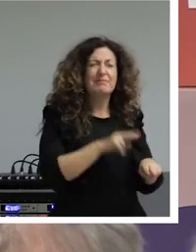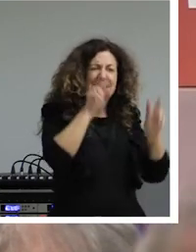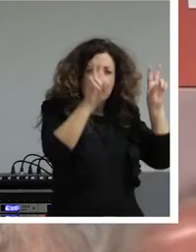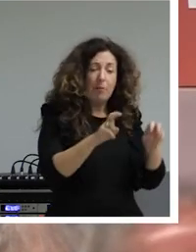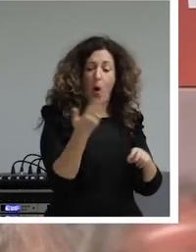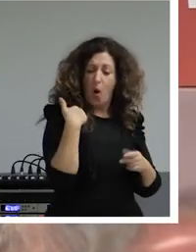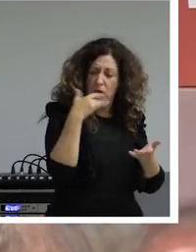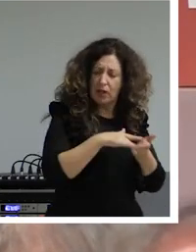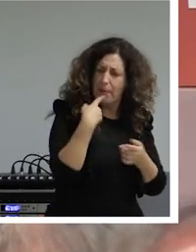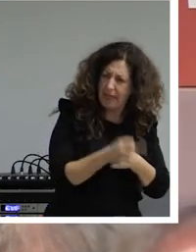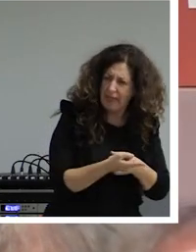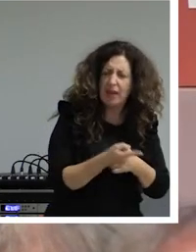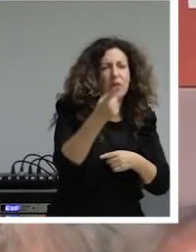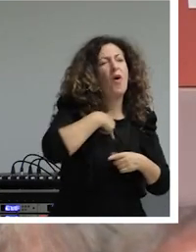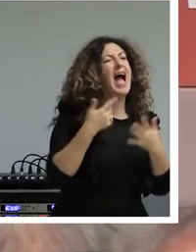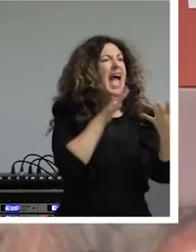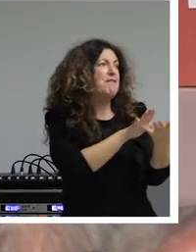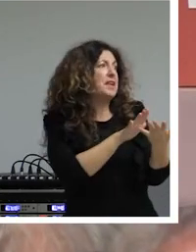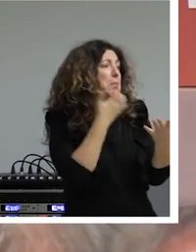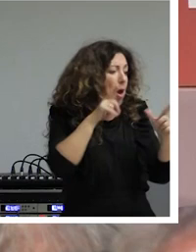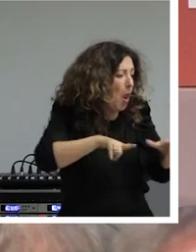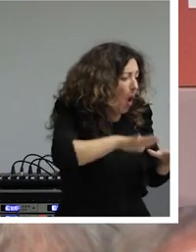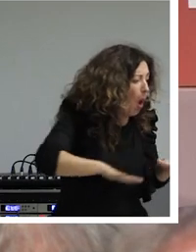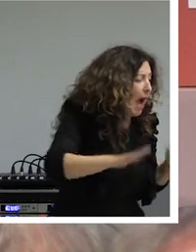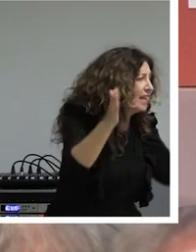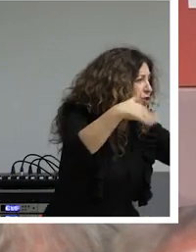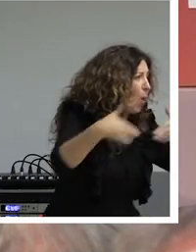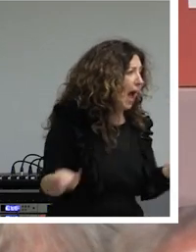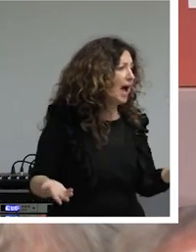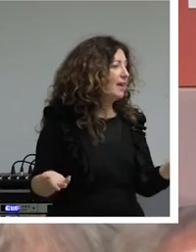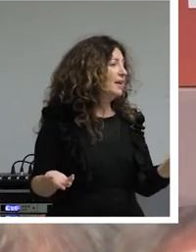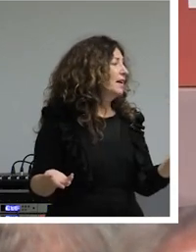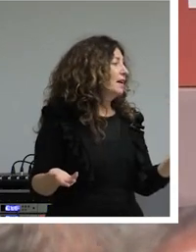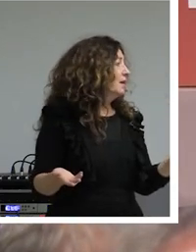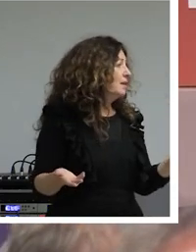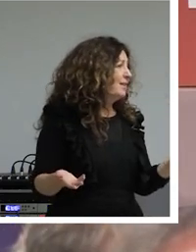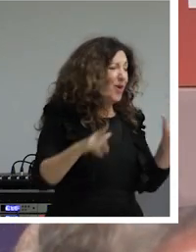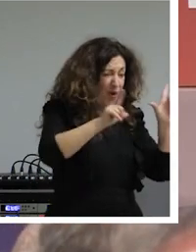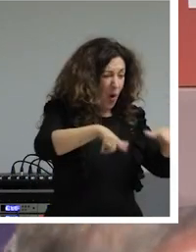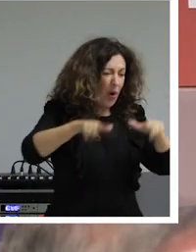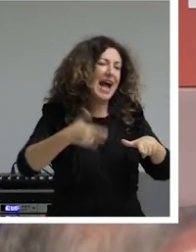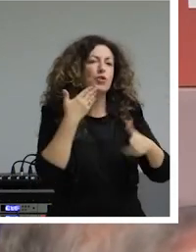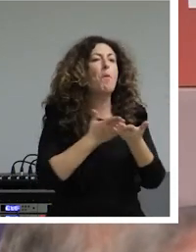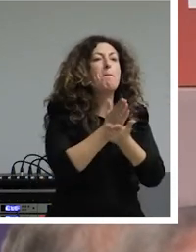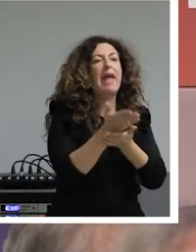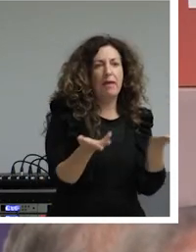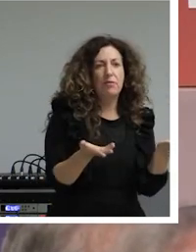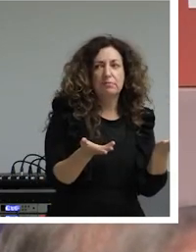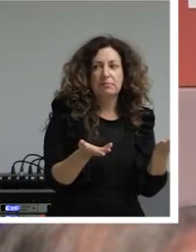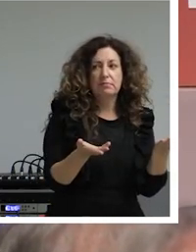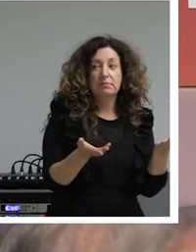lo que hay que es uno dos o tres temas principales de la ciudad y machacarlos machacarlos y machacarlos machacarlos hasta la saciedad